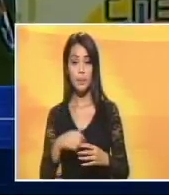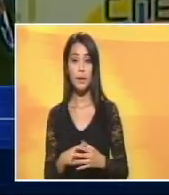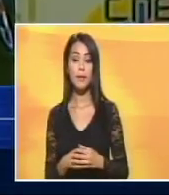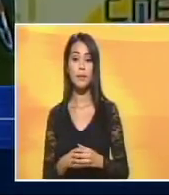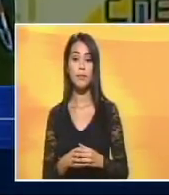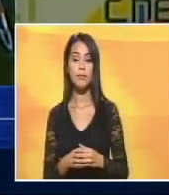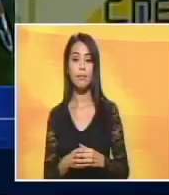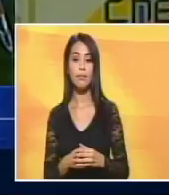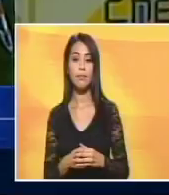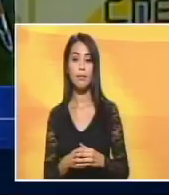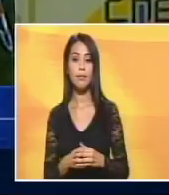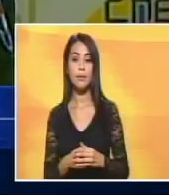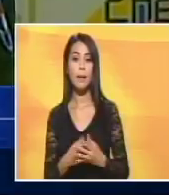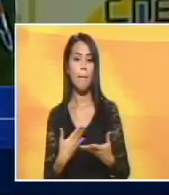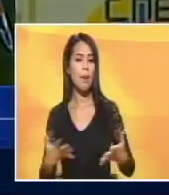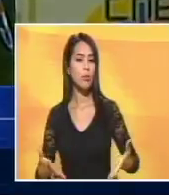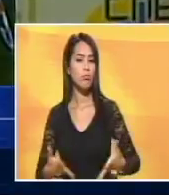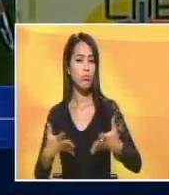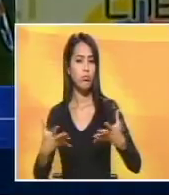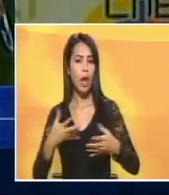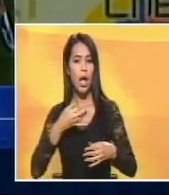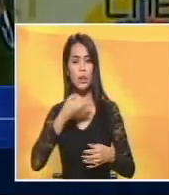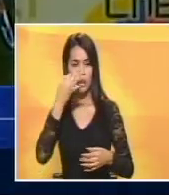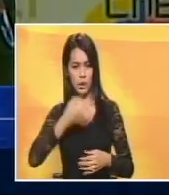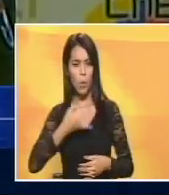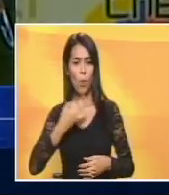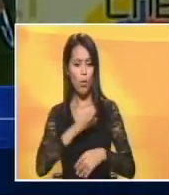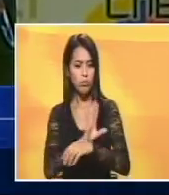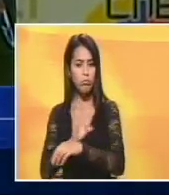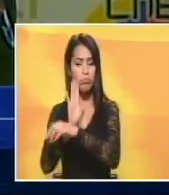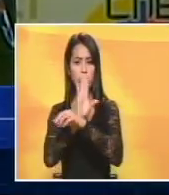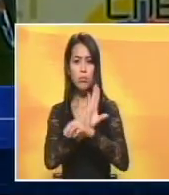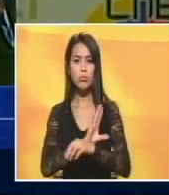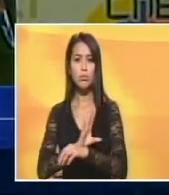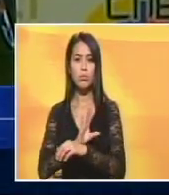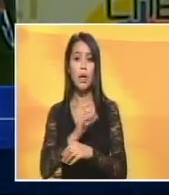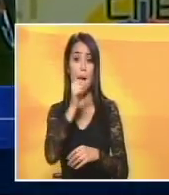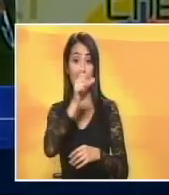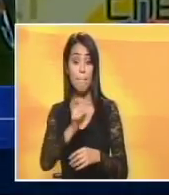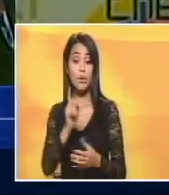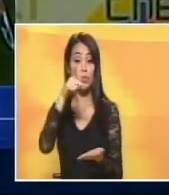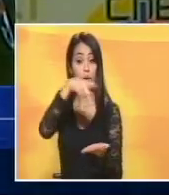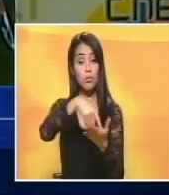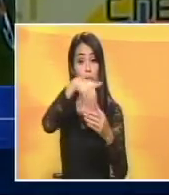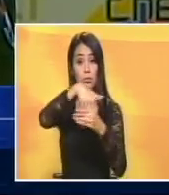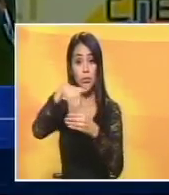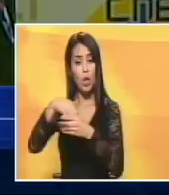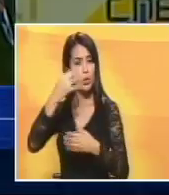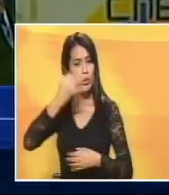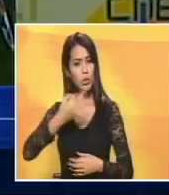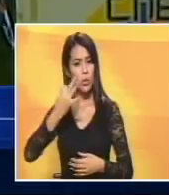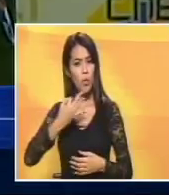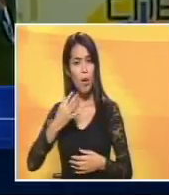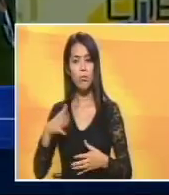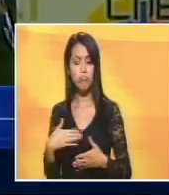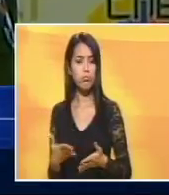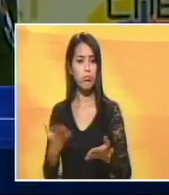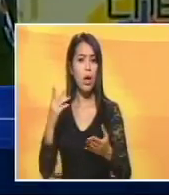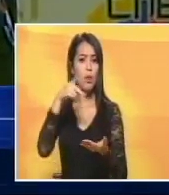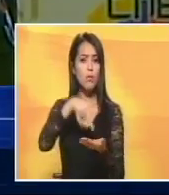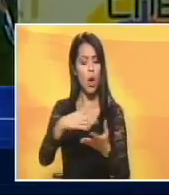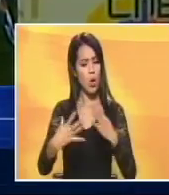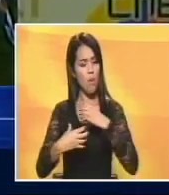para garantizar la seguridad al electorado venezolano, que con toda seguridad saldrá a votar